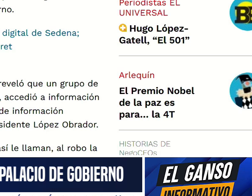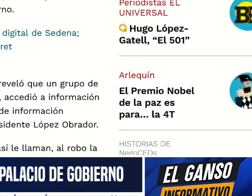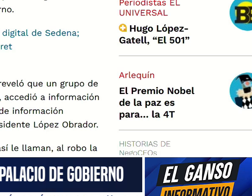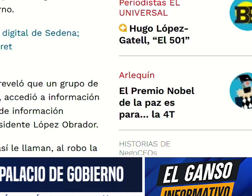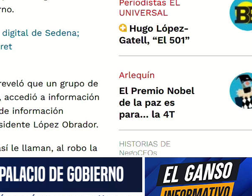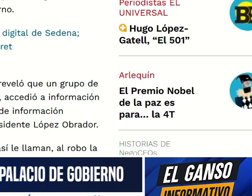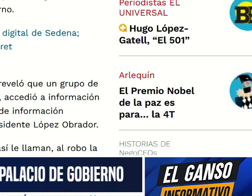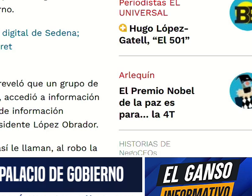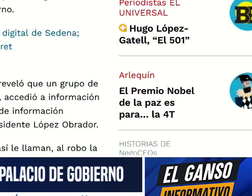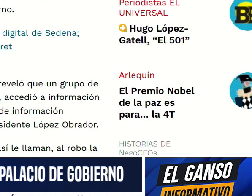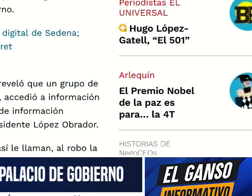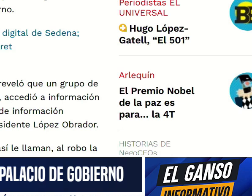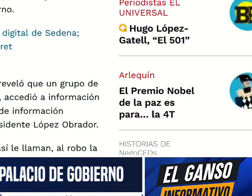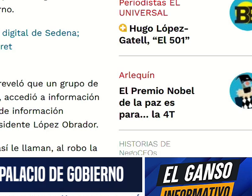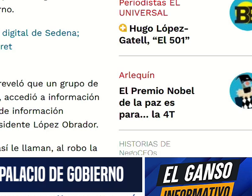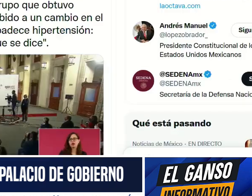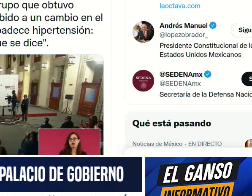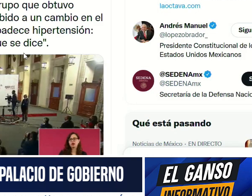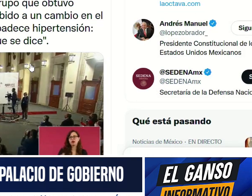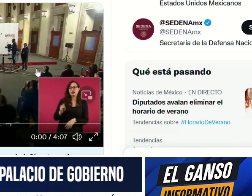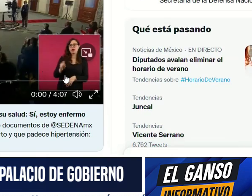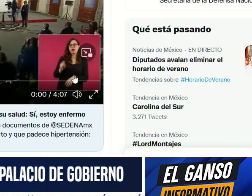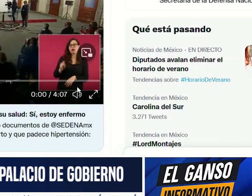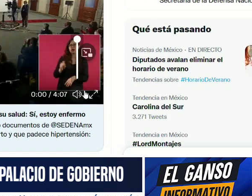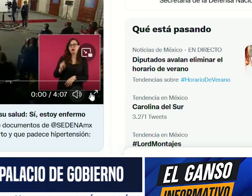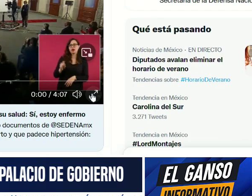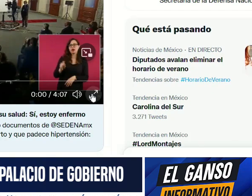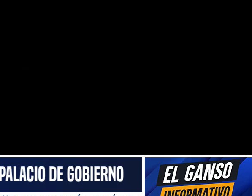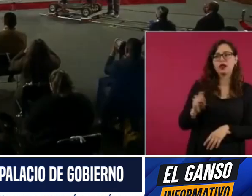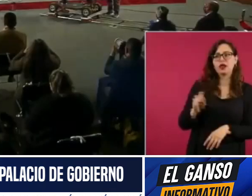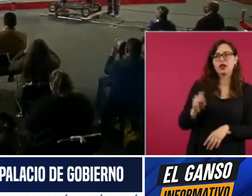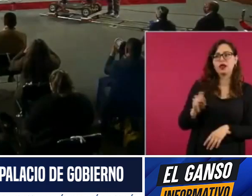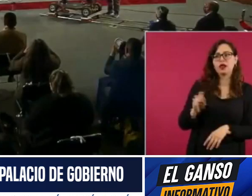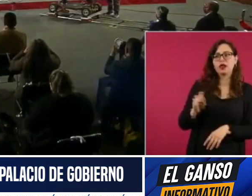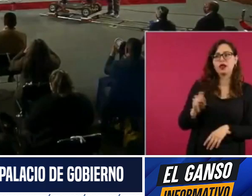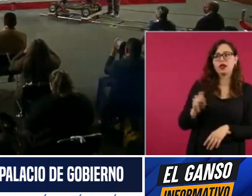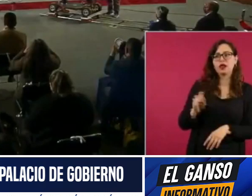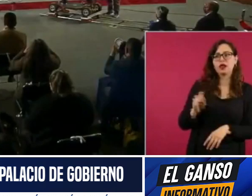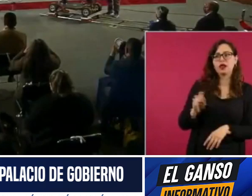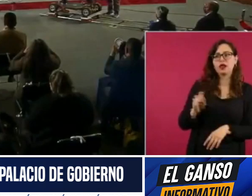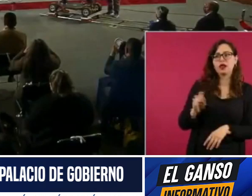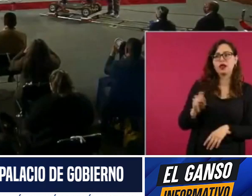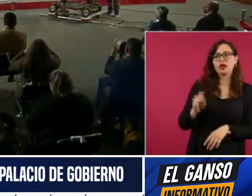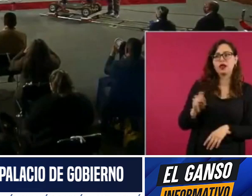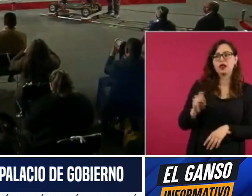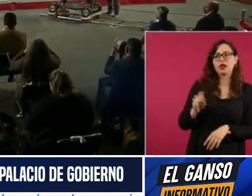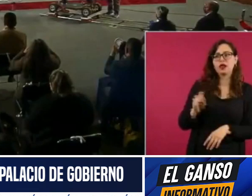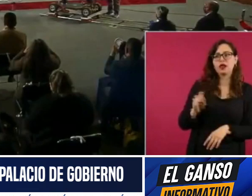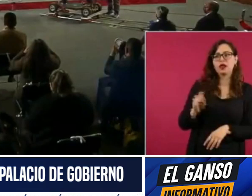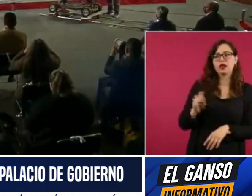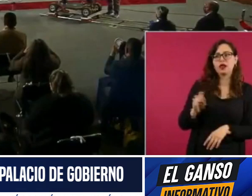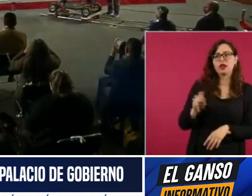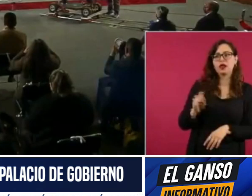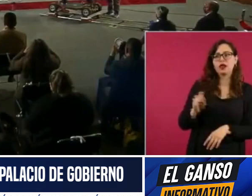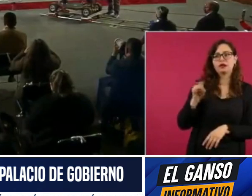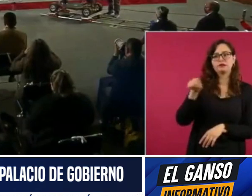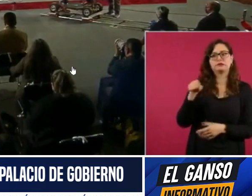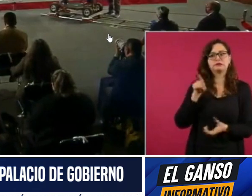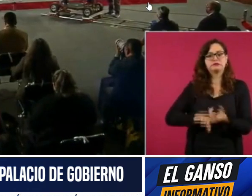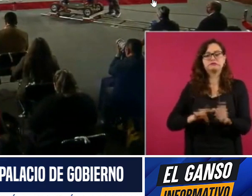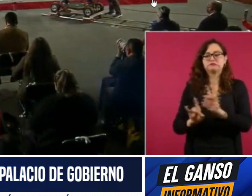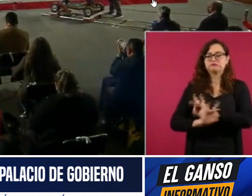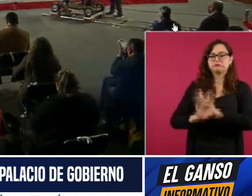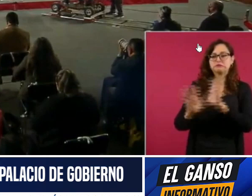sido un golpeteo interno. Vamos a escuchar lo que dijo el presidente López Obrador sobre las filtraciones de Latinos.